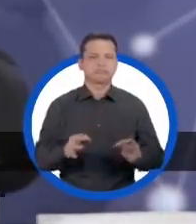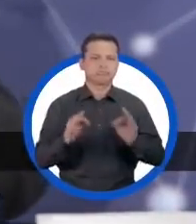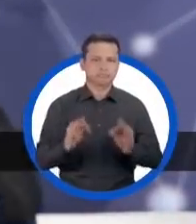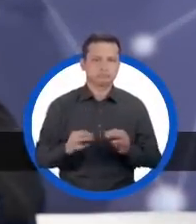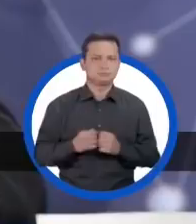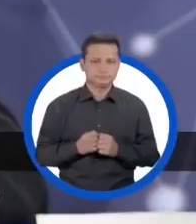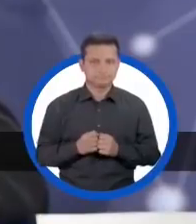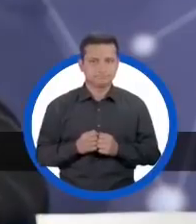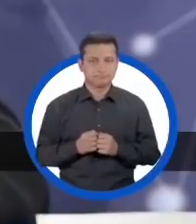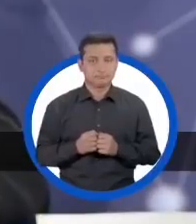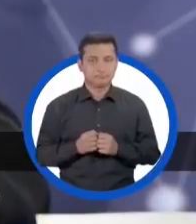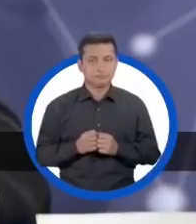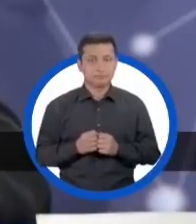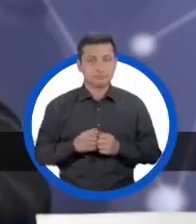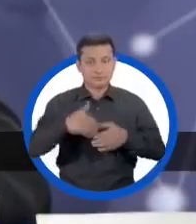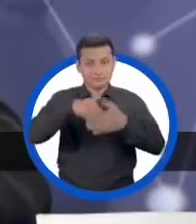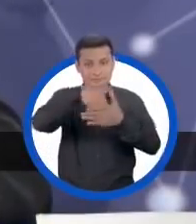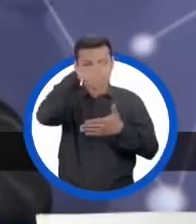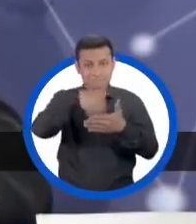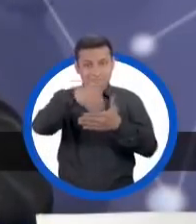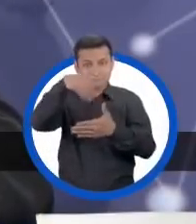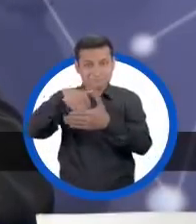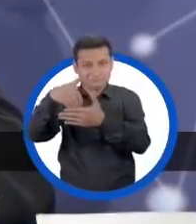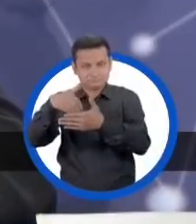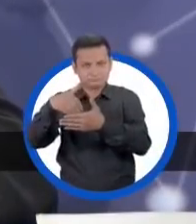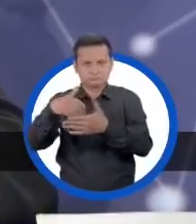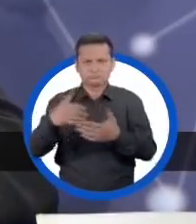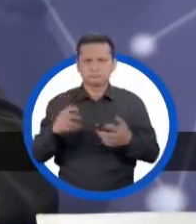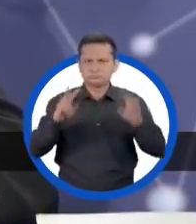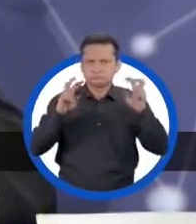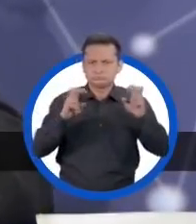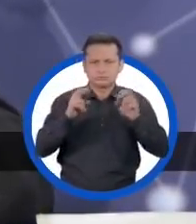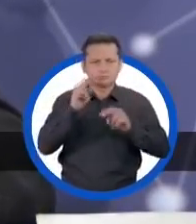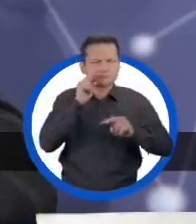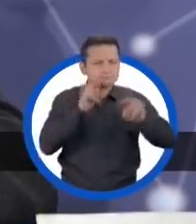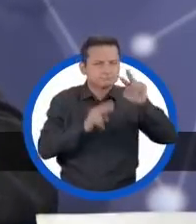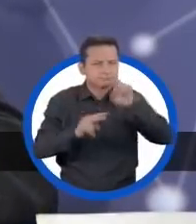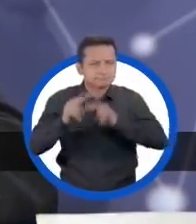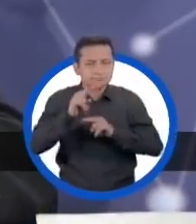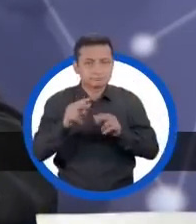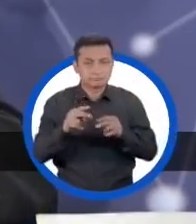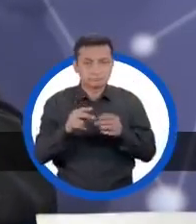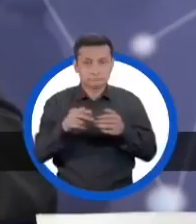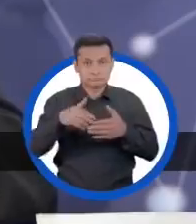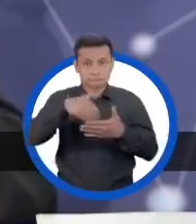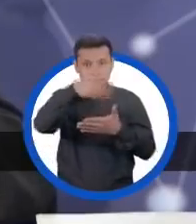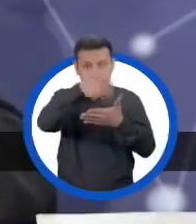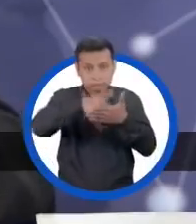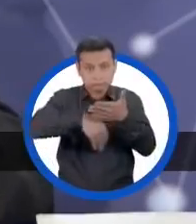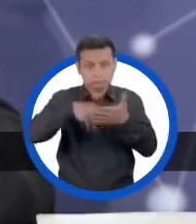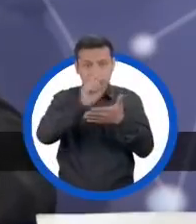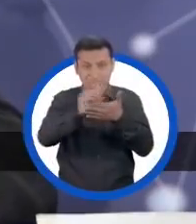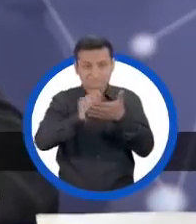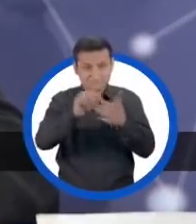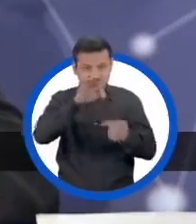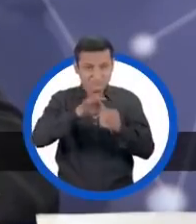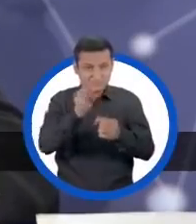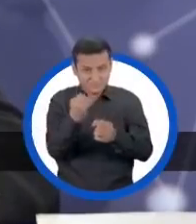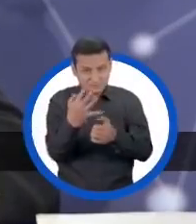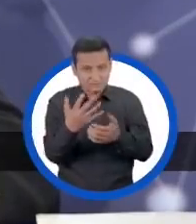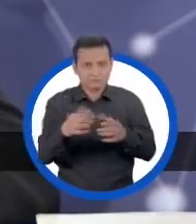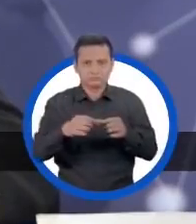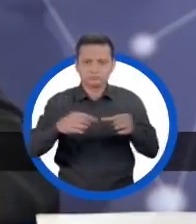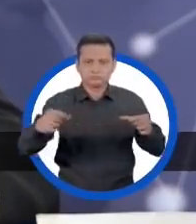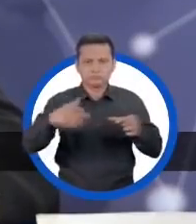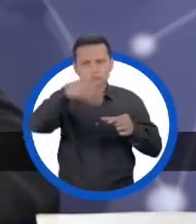escrutinio comenzó oportunamente. Sobre la transmisión de las actas, pues pudimos observar que el escaneo y la transmisión de las